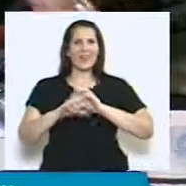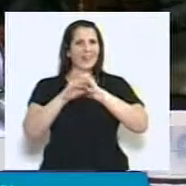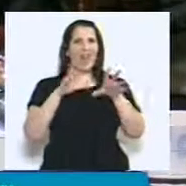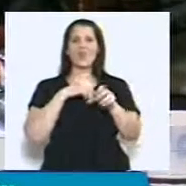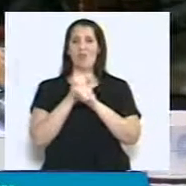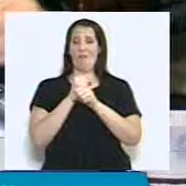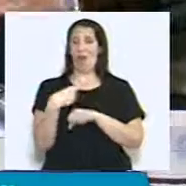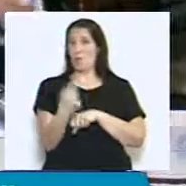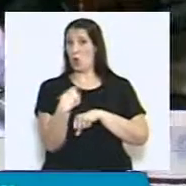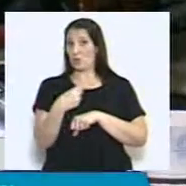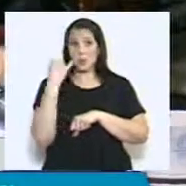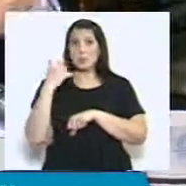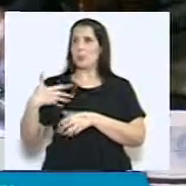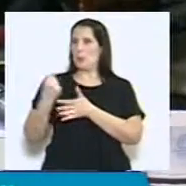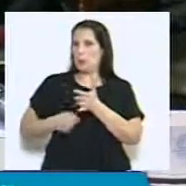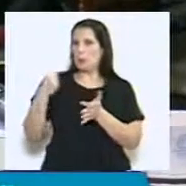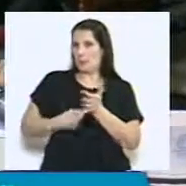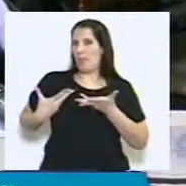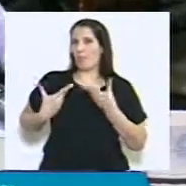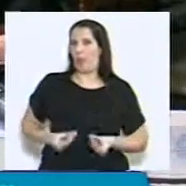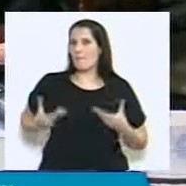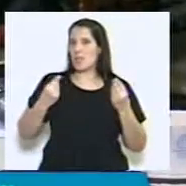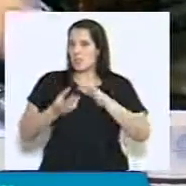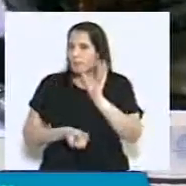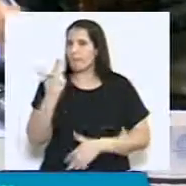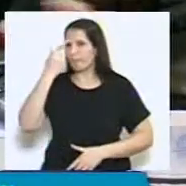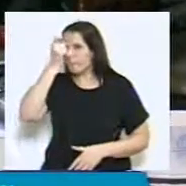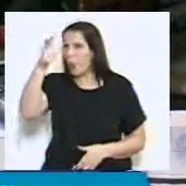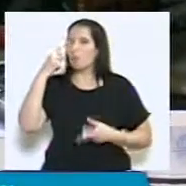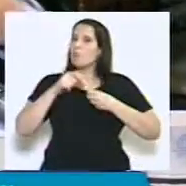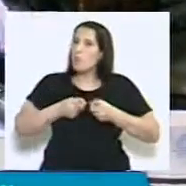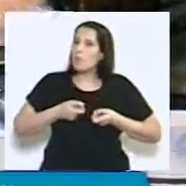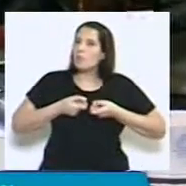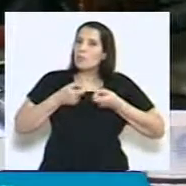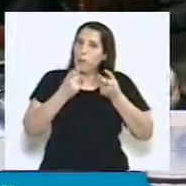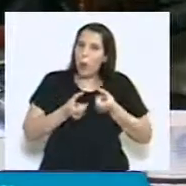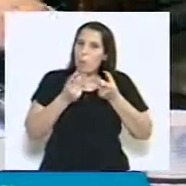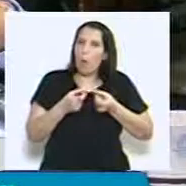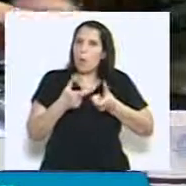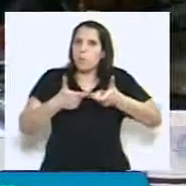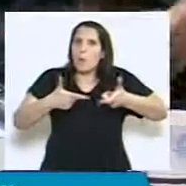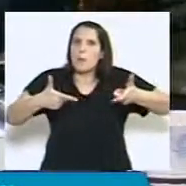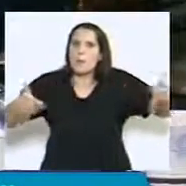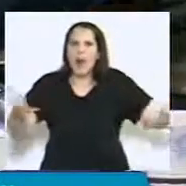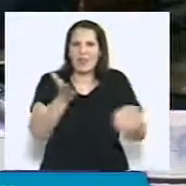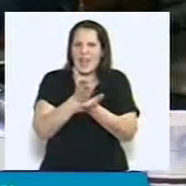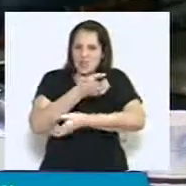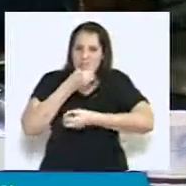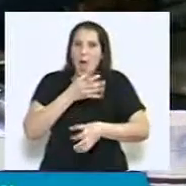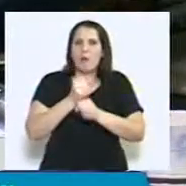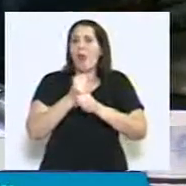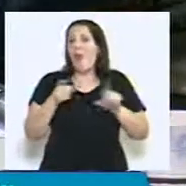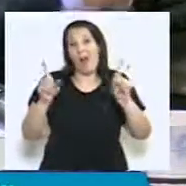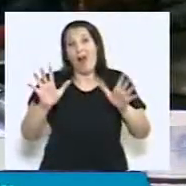que nosotros hemos venido defendiendo, creando, distribuyendo, ampliando y protegiendo como manda la